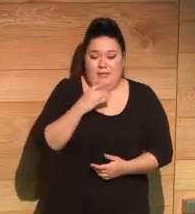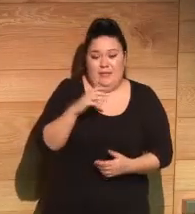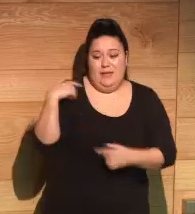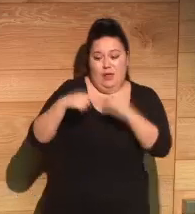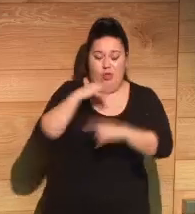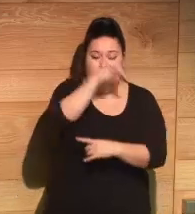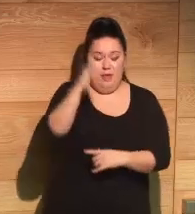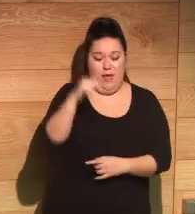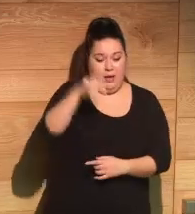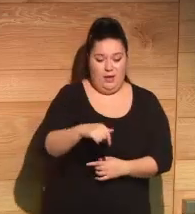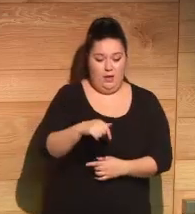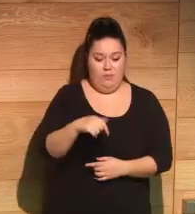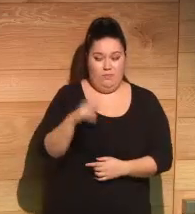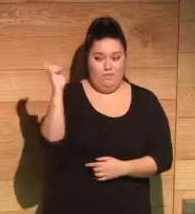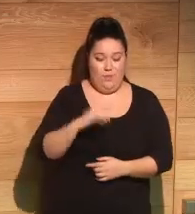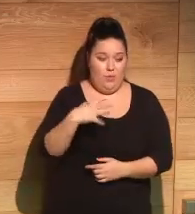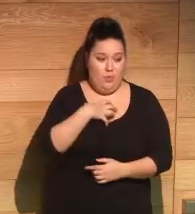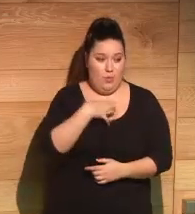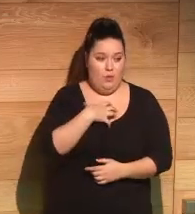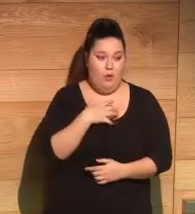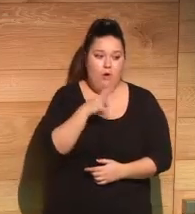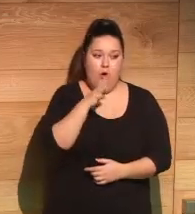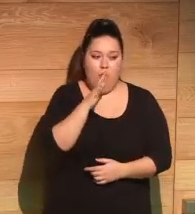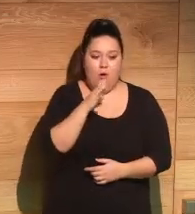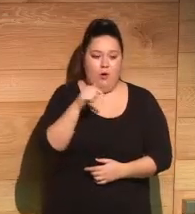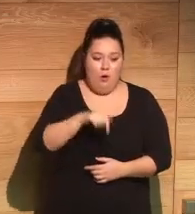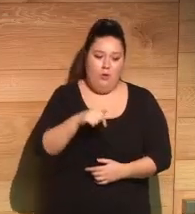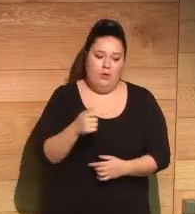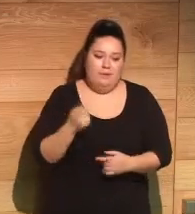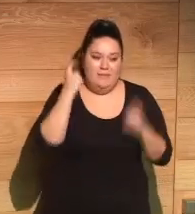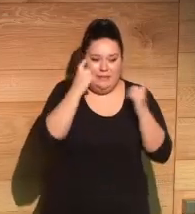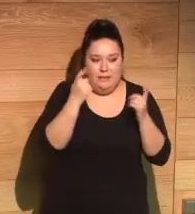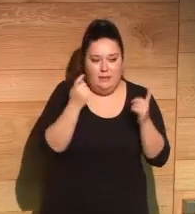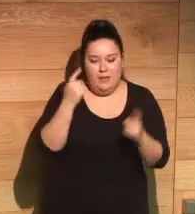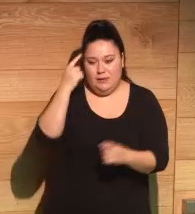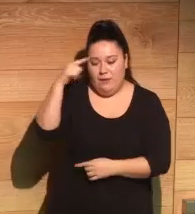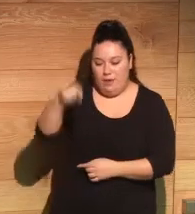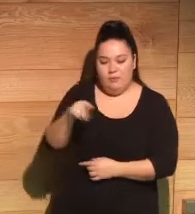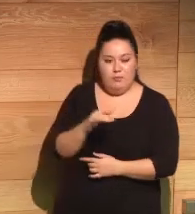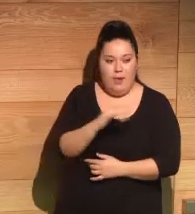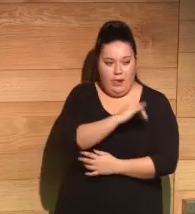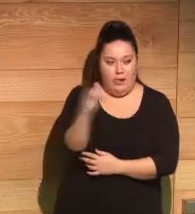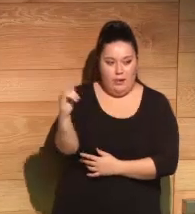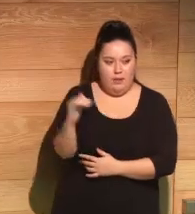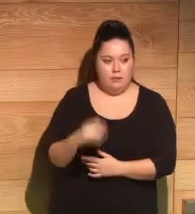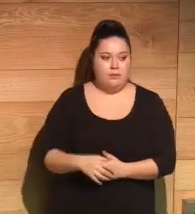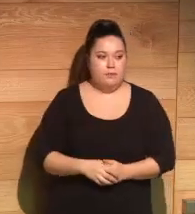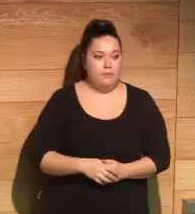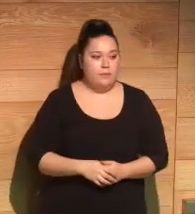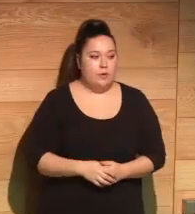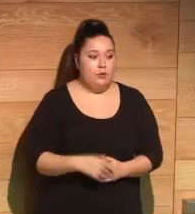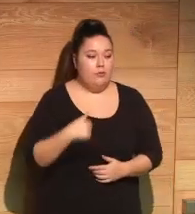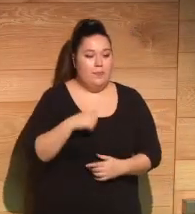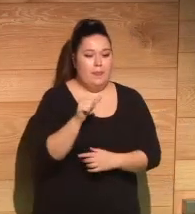hablar también teniendo en cuenta su posición, ¿no? Y nada, luego quería contar una escena muy cortita de